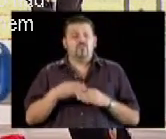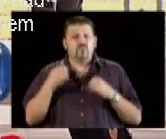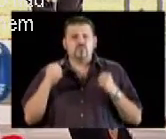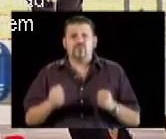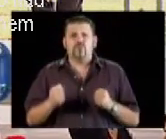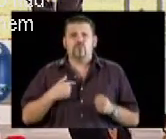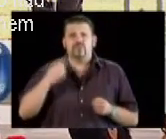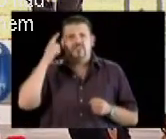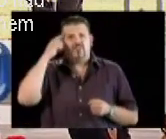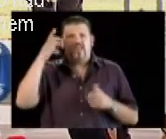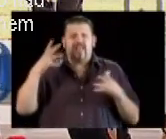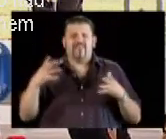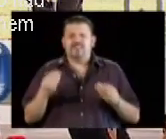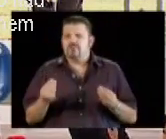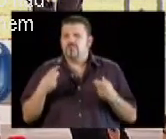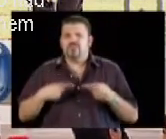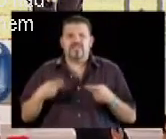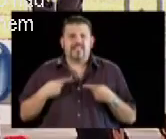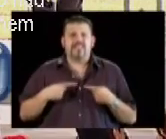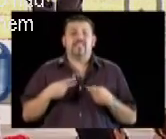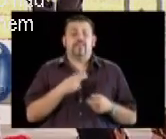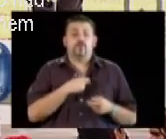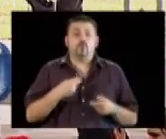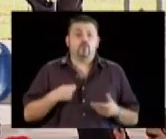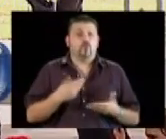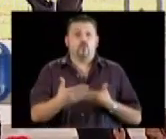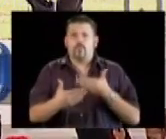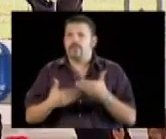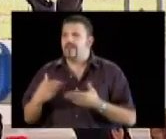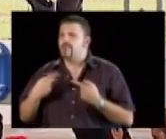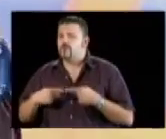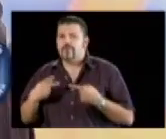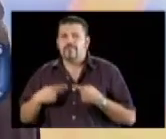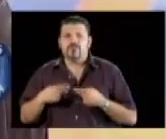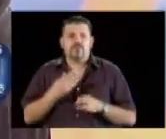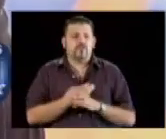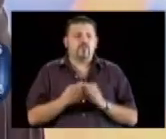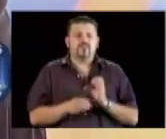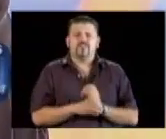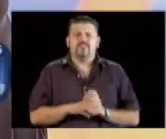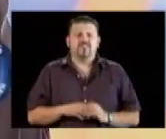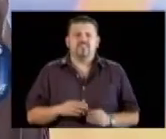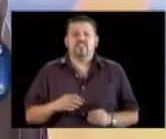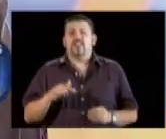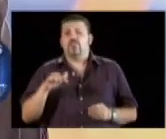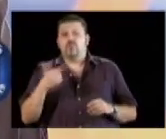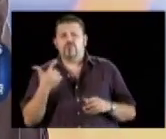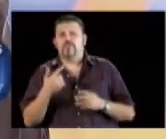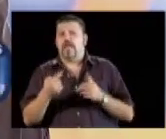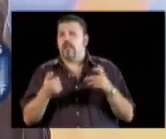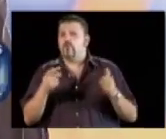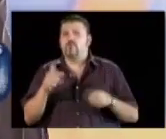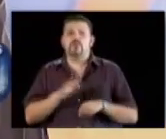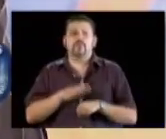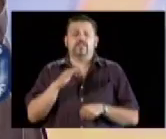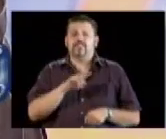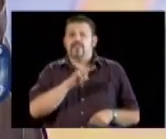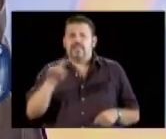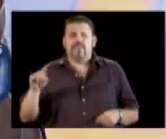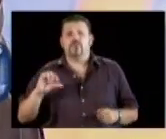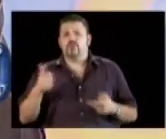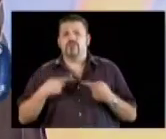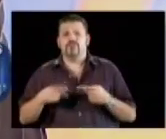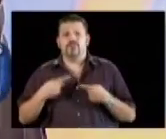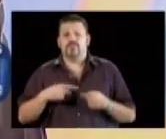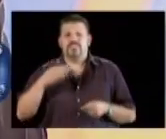mucha gente que en aquel entonces le compartimos la oportunidad se da de topes en la cabeza. No sean uno más de ellos. De darse topes en la cabeza